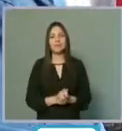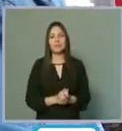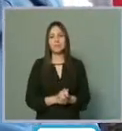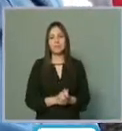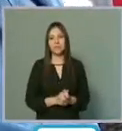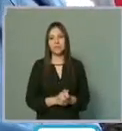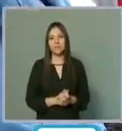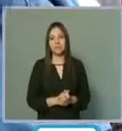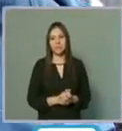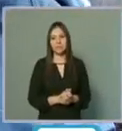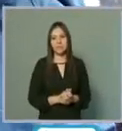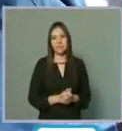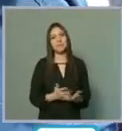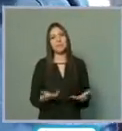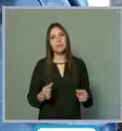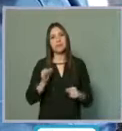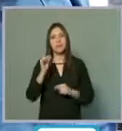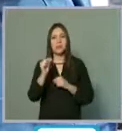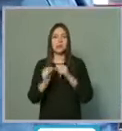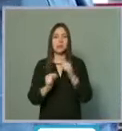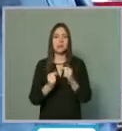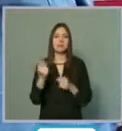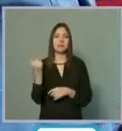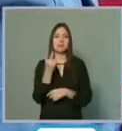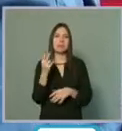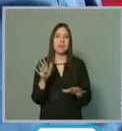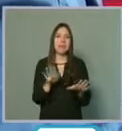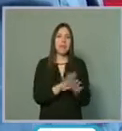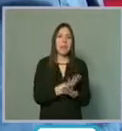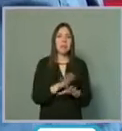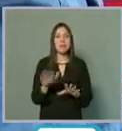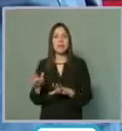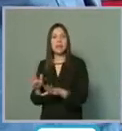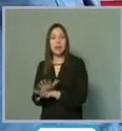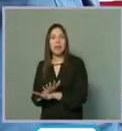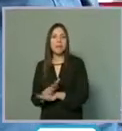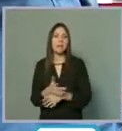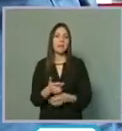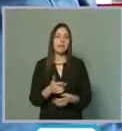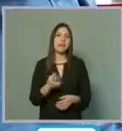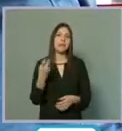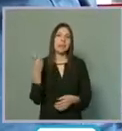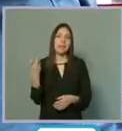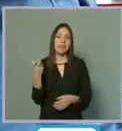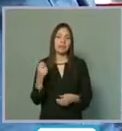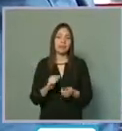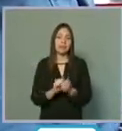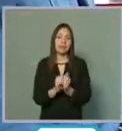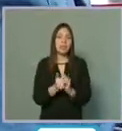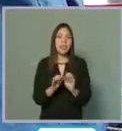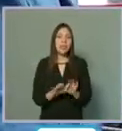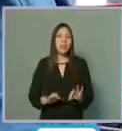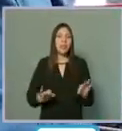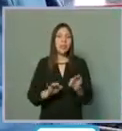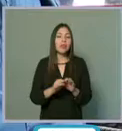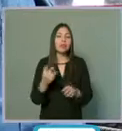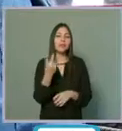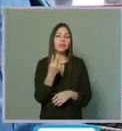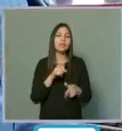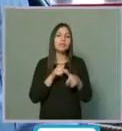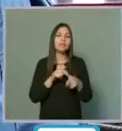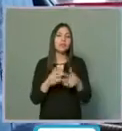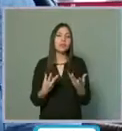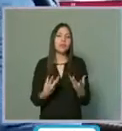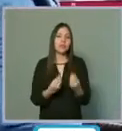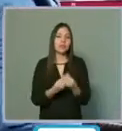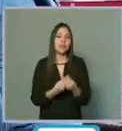Entonces, hemos ido cambiando y es lo que nos ayudó a estar aquí ahorita. Y el choque